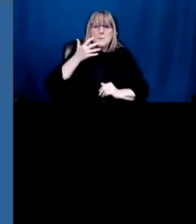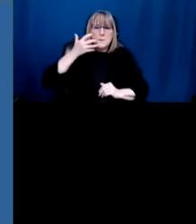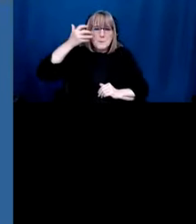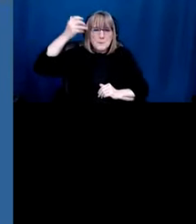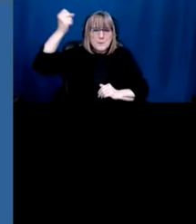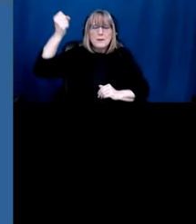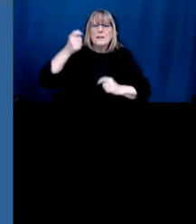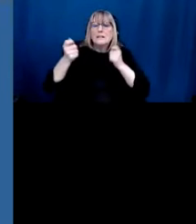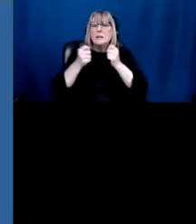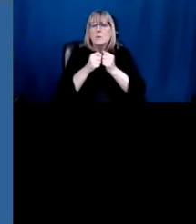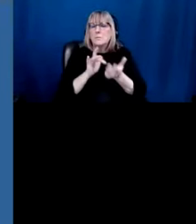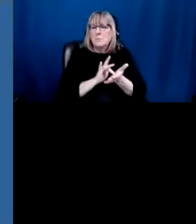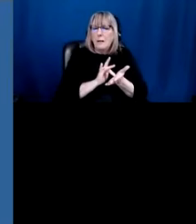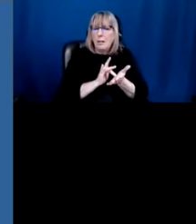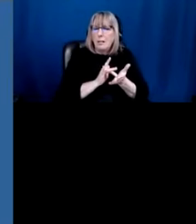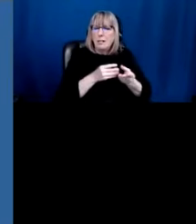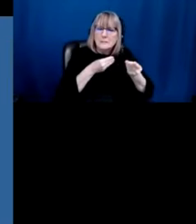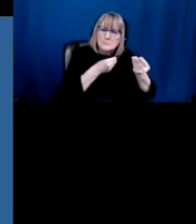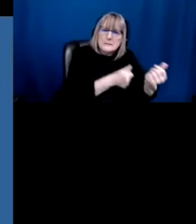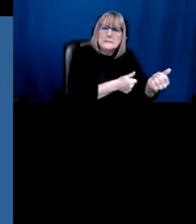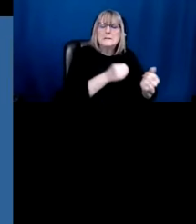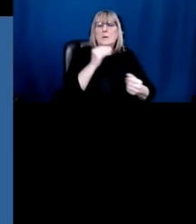de mecánica.